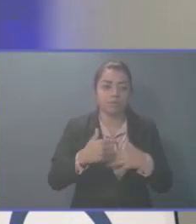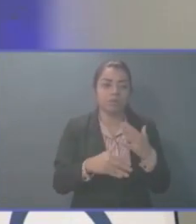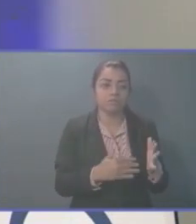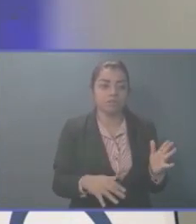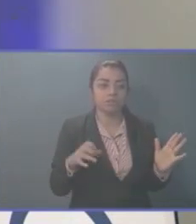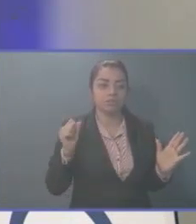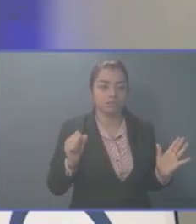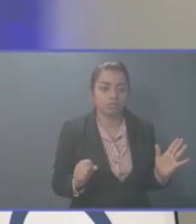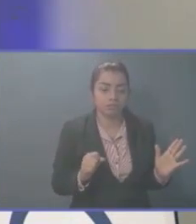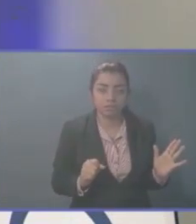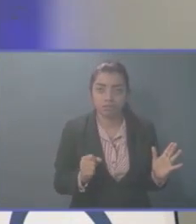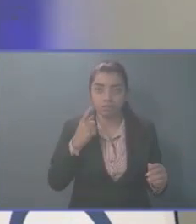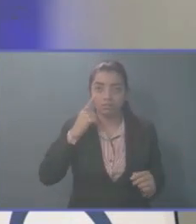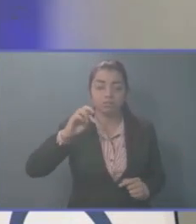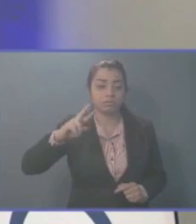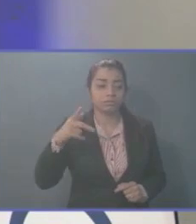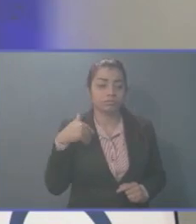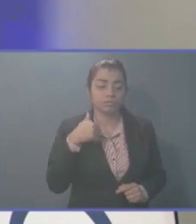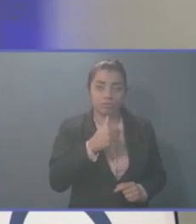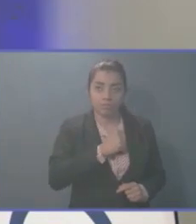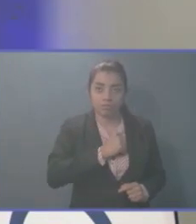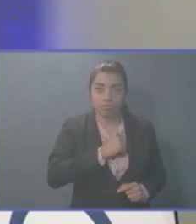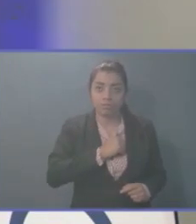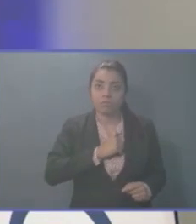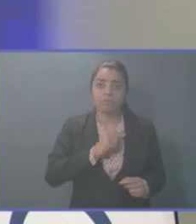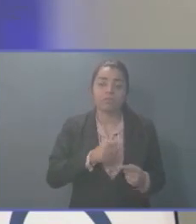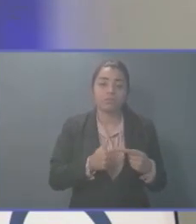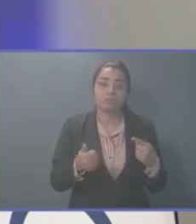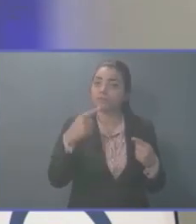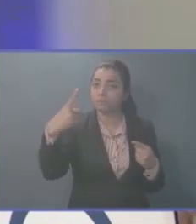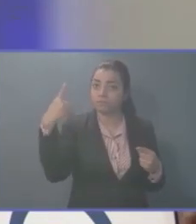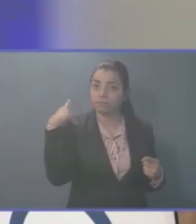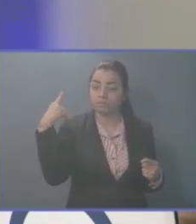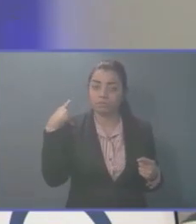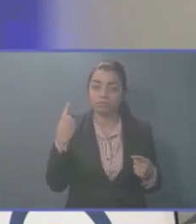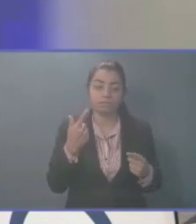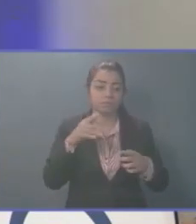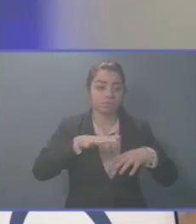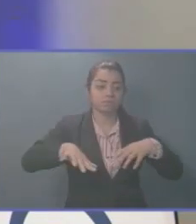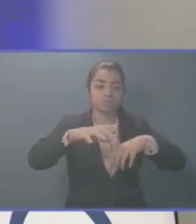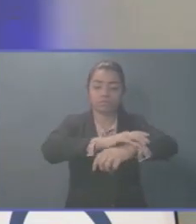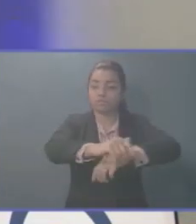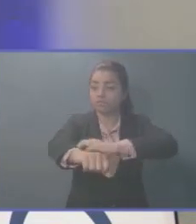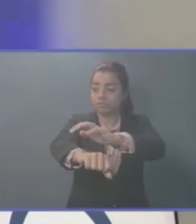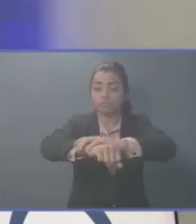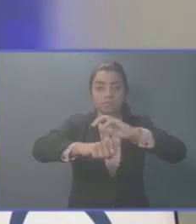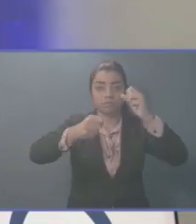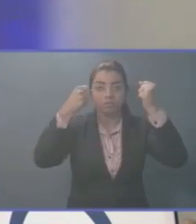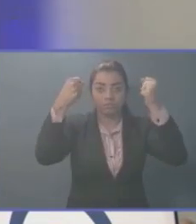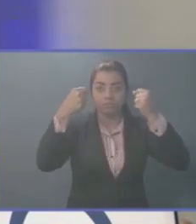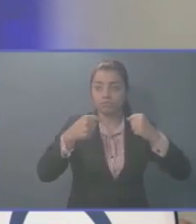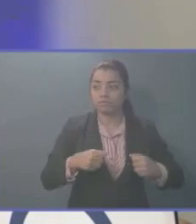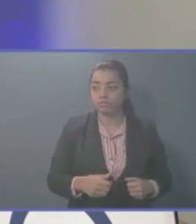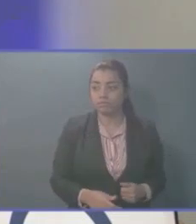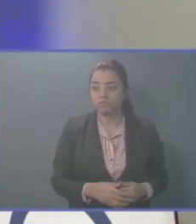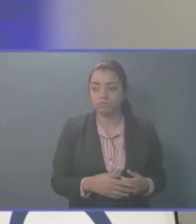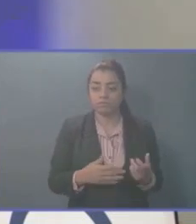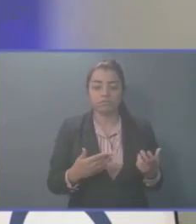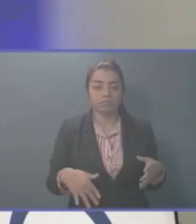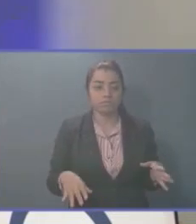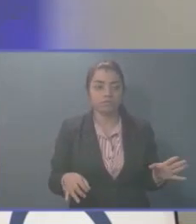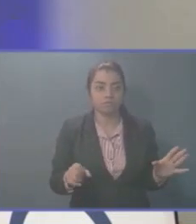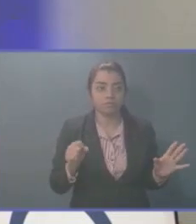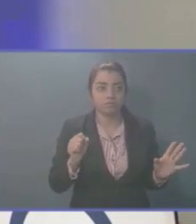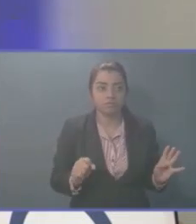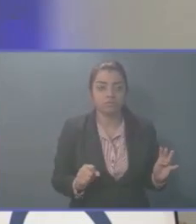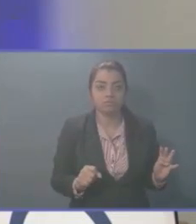Luna? Viceministro de Seguridad y director de centros penales. Se volvió